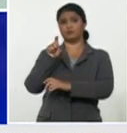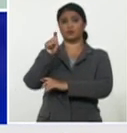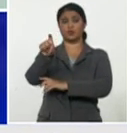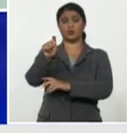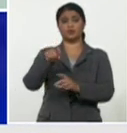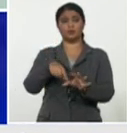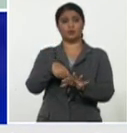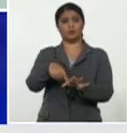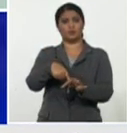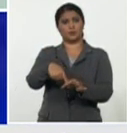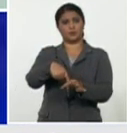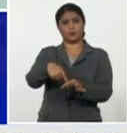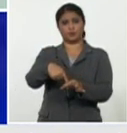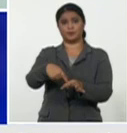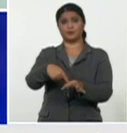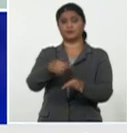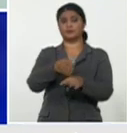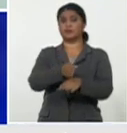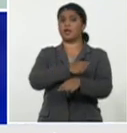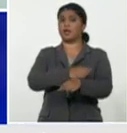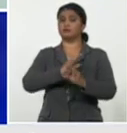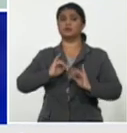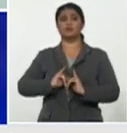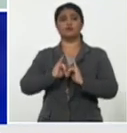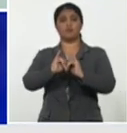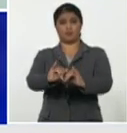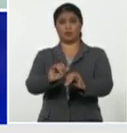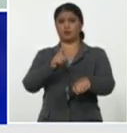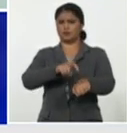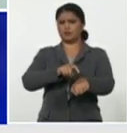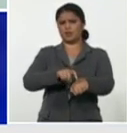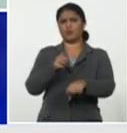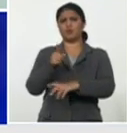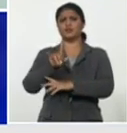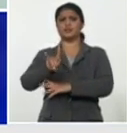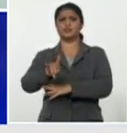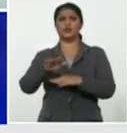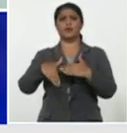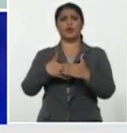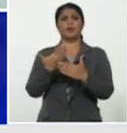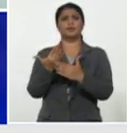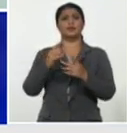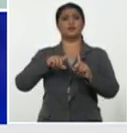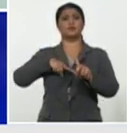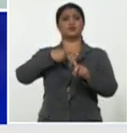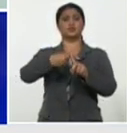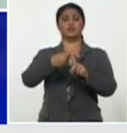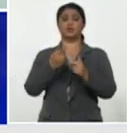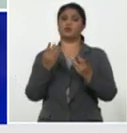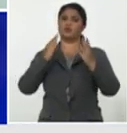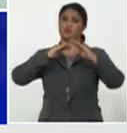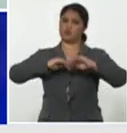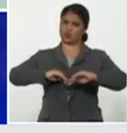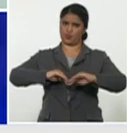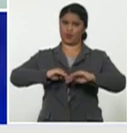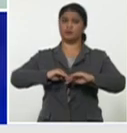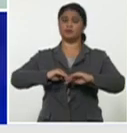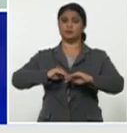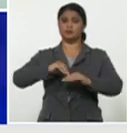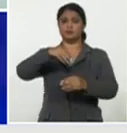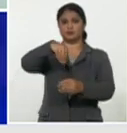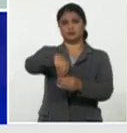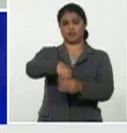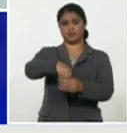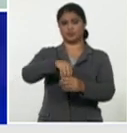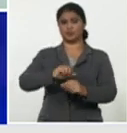informé inicialmente, por más de 19 días, sin diagnosticar casos autóctonos